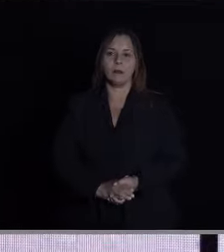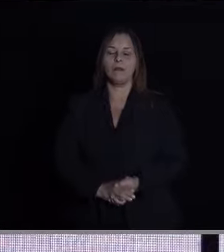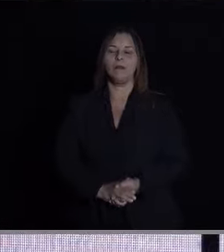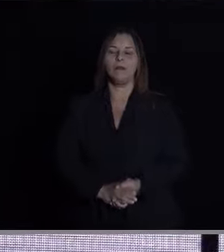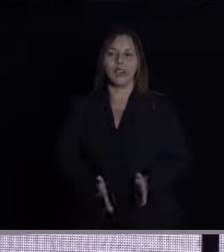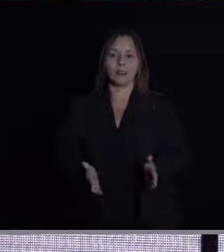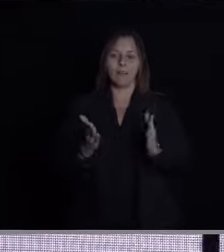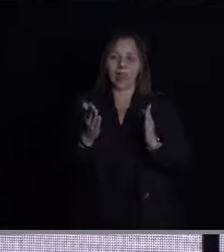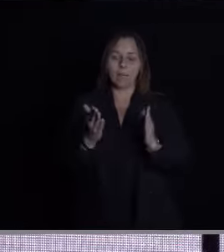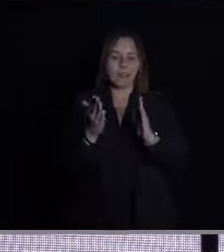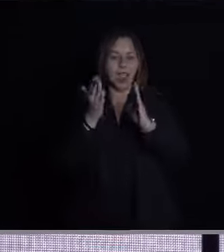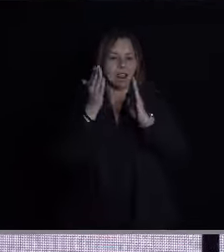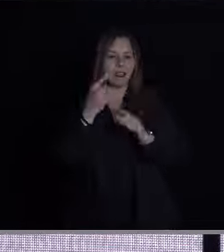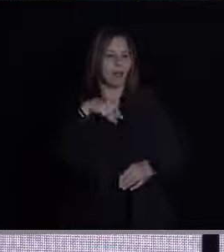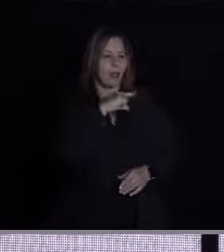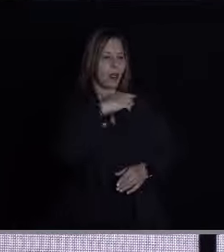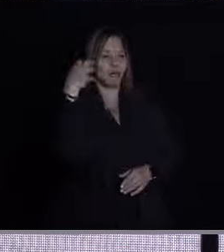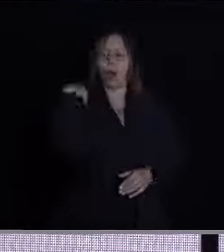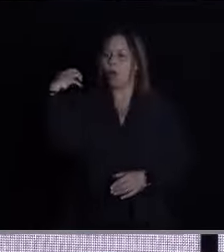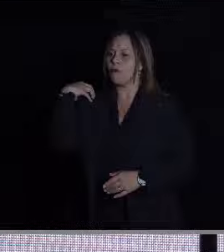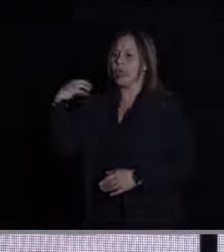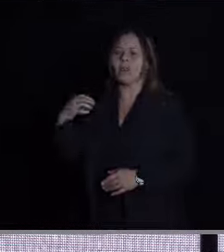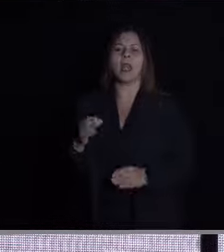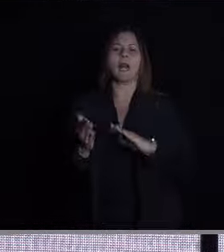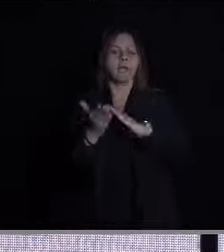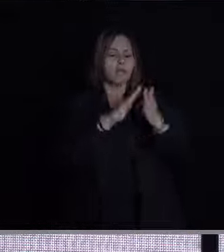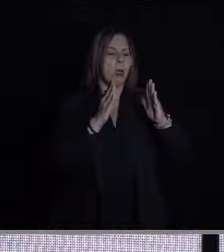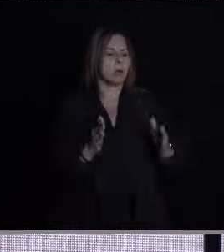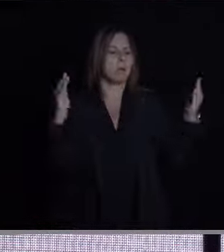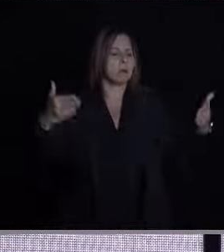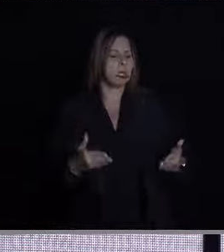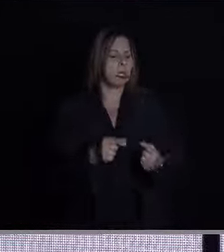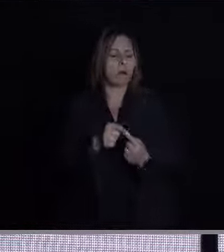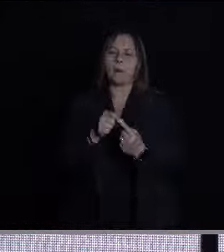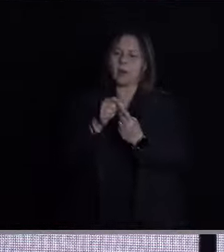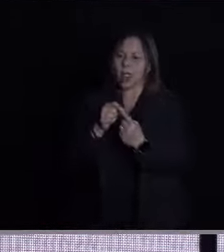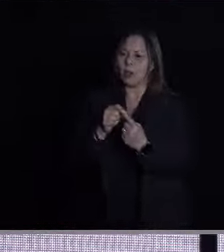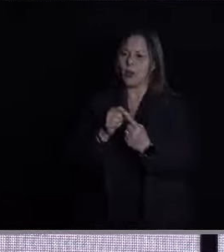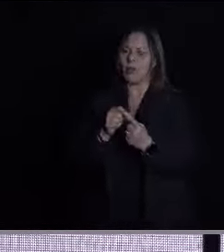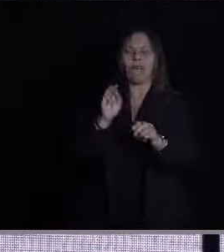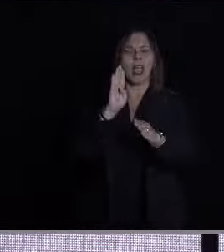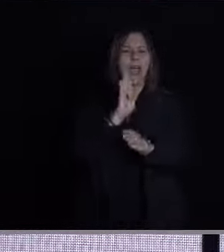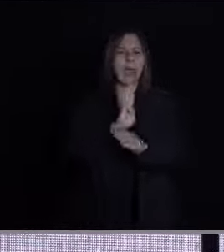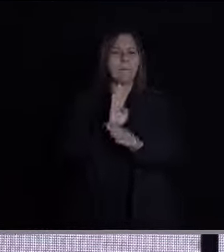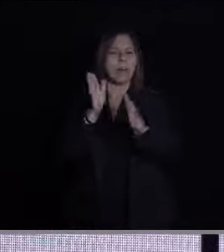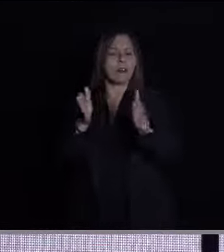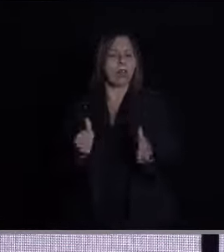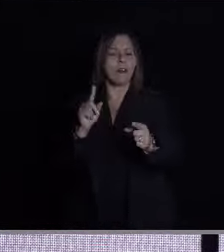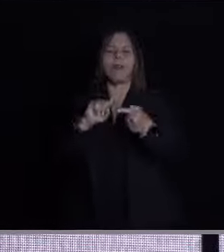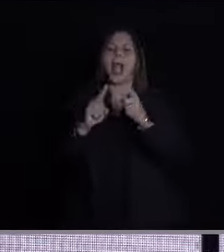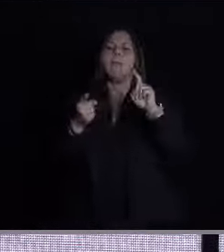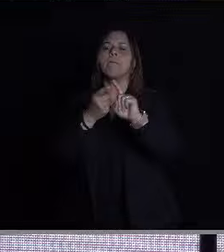Reconocemos la presencia de nuestros líderes comunitarios, invitados especiales, empresarios y amigos de